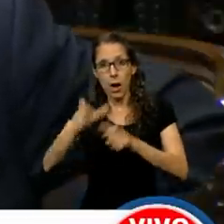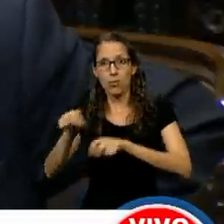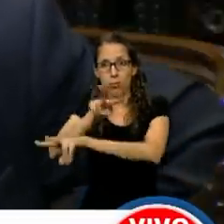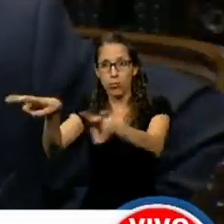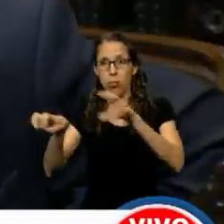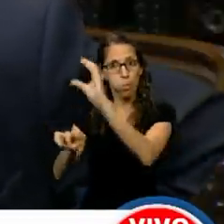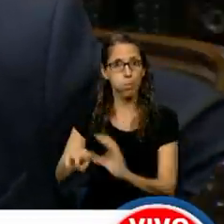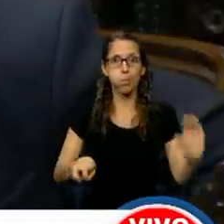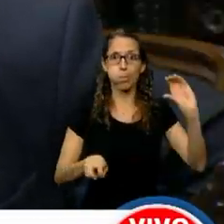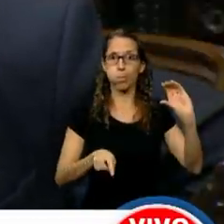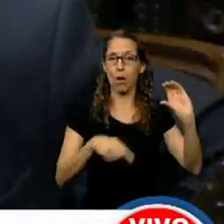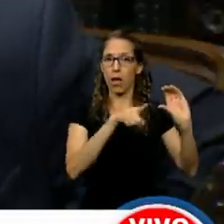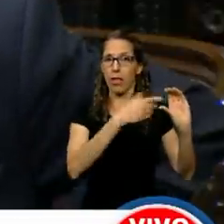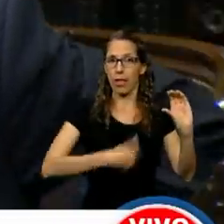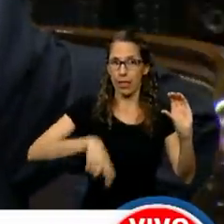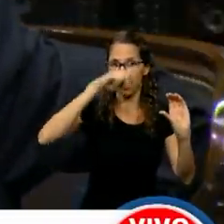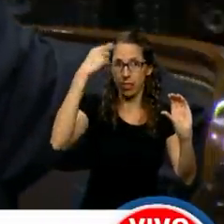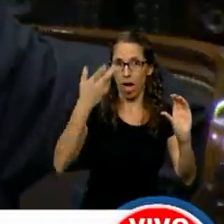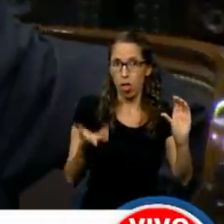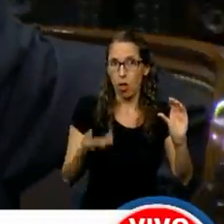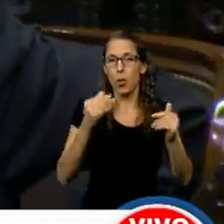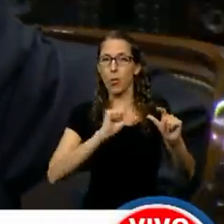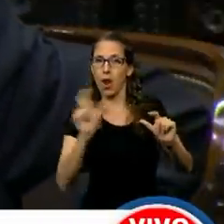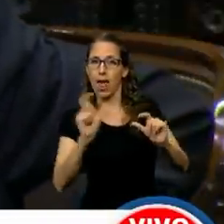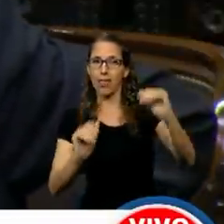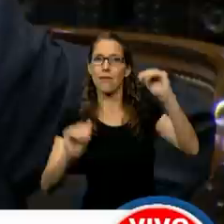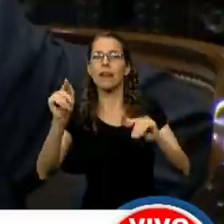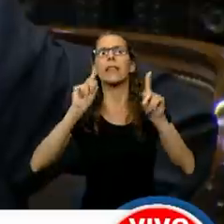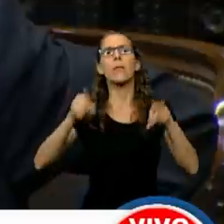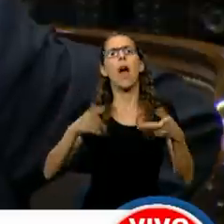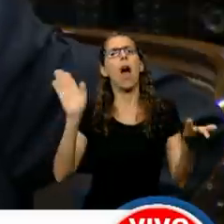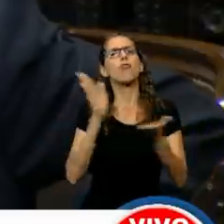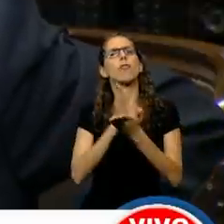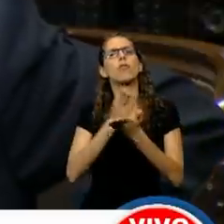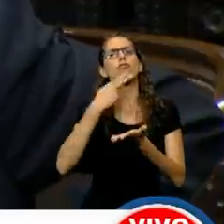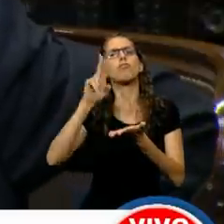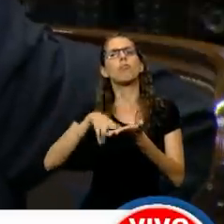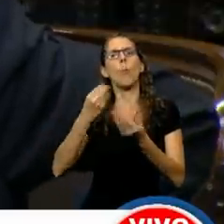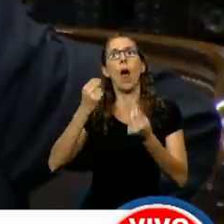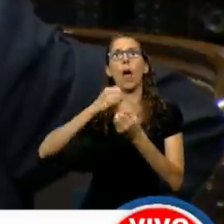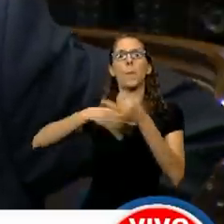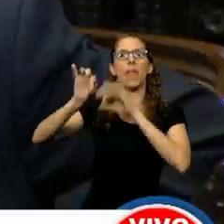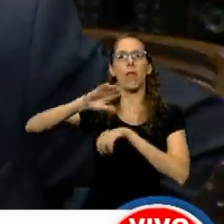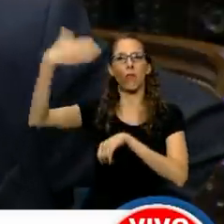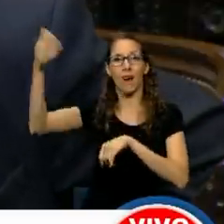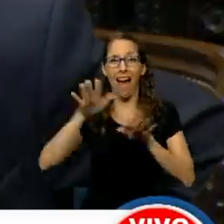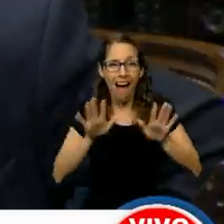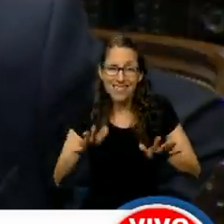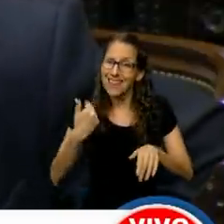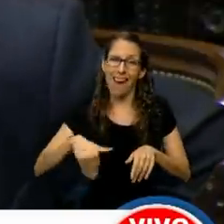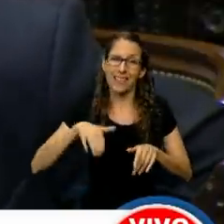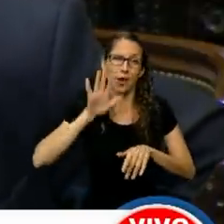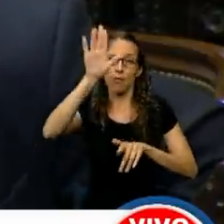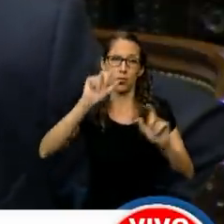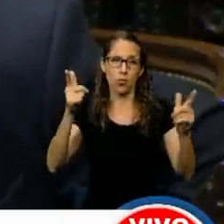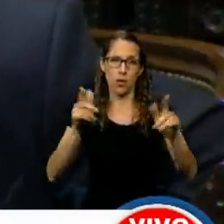una parte por el atraso cambiario y otra parte por los derechos de exportación así la argentina es vía inviable este proyecto